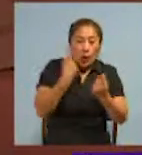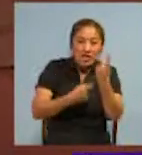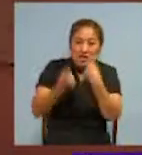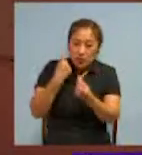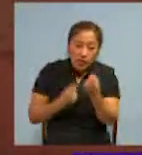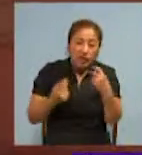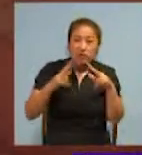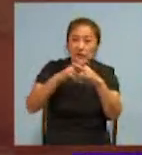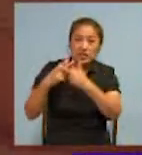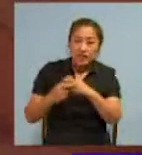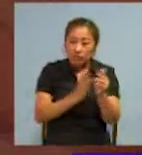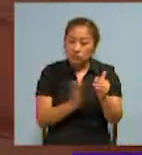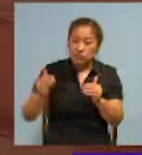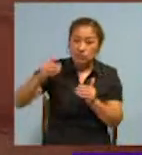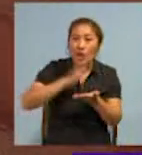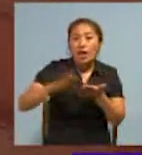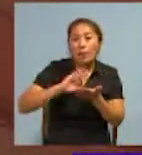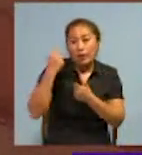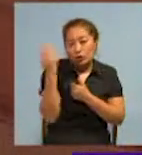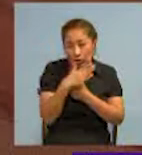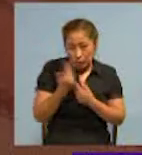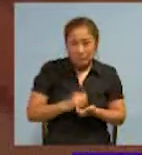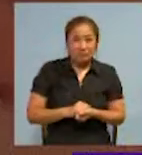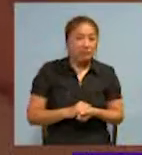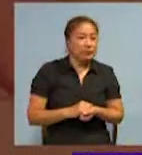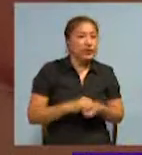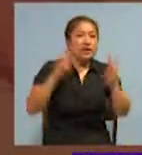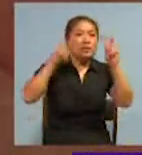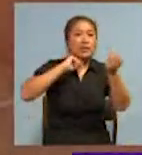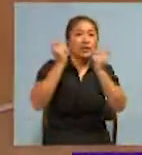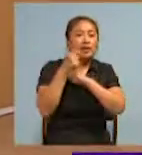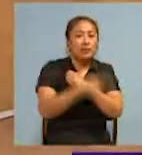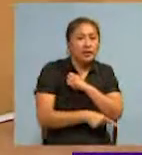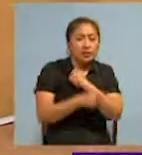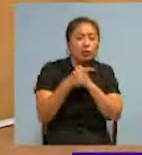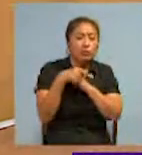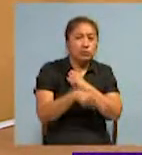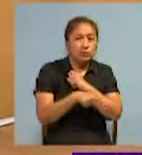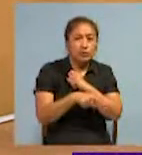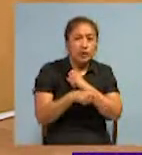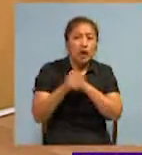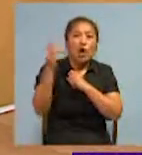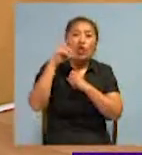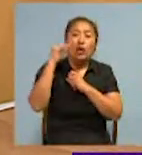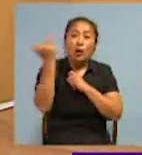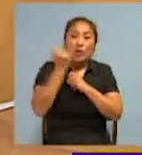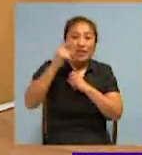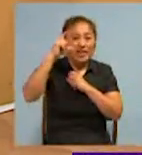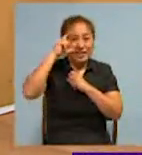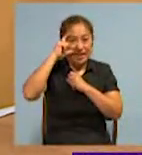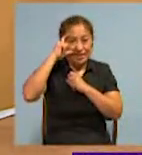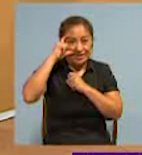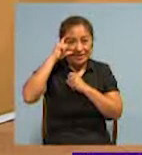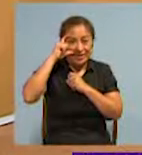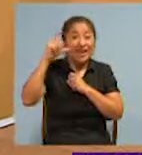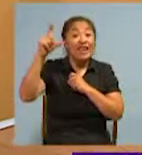también de los caminos internos para la limpieza de los paneles que cambiando de tema el ministro el próximo jueves 10 de enero se van a cumplir